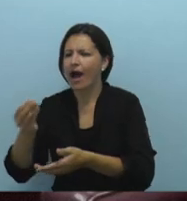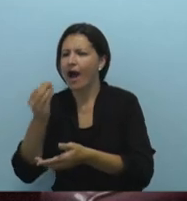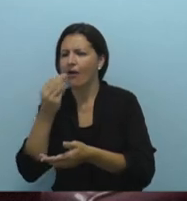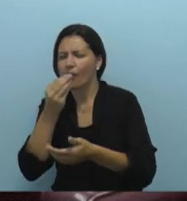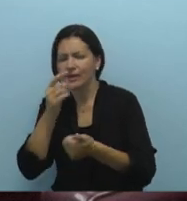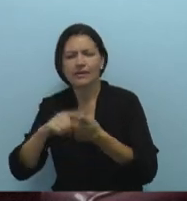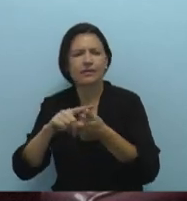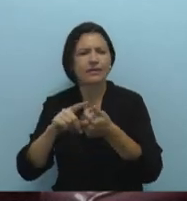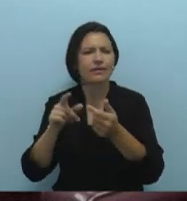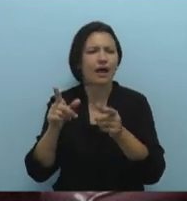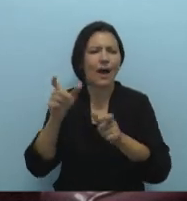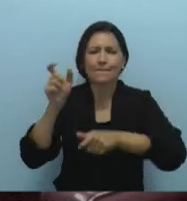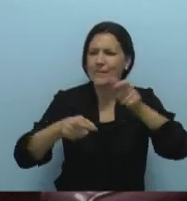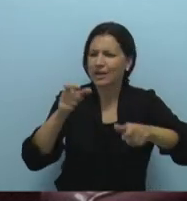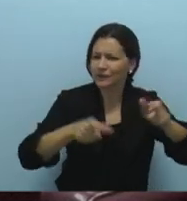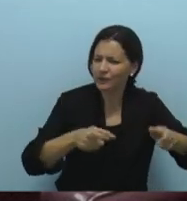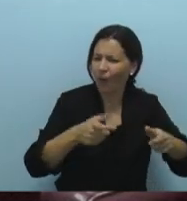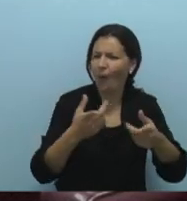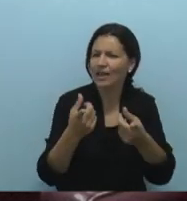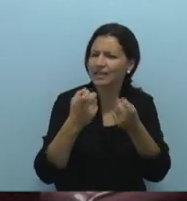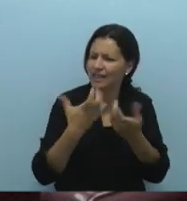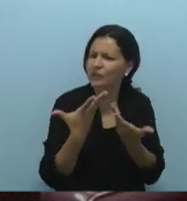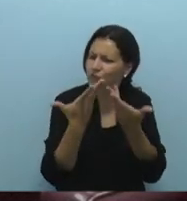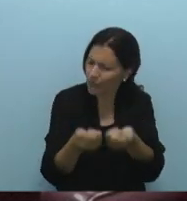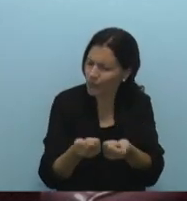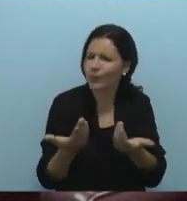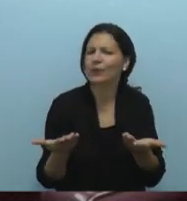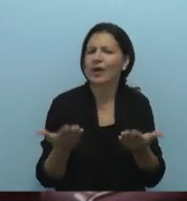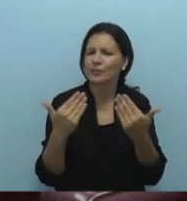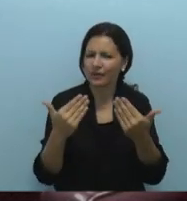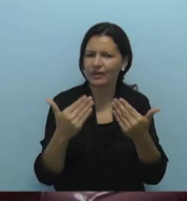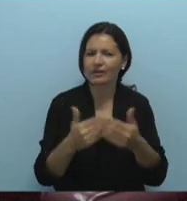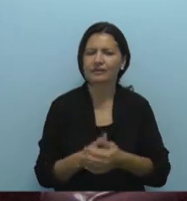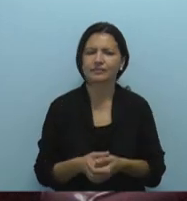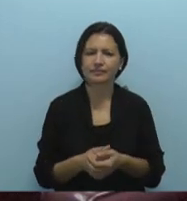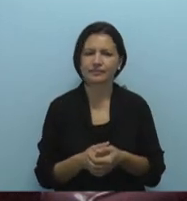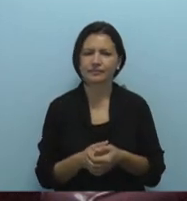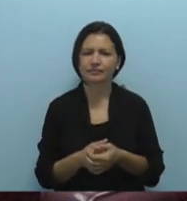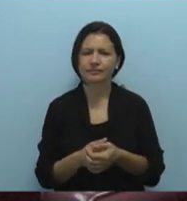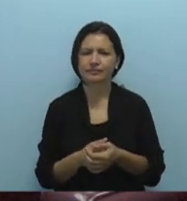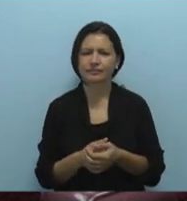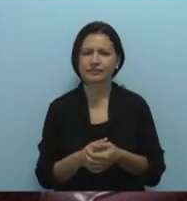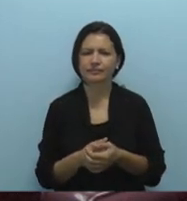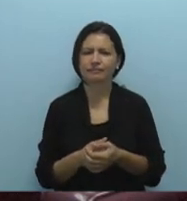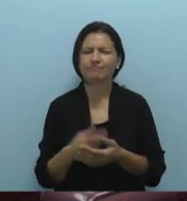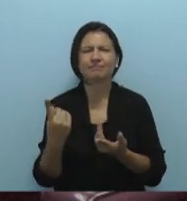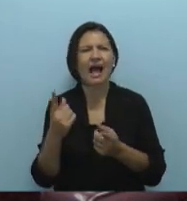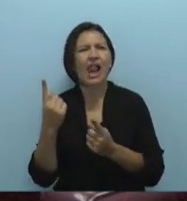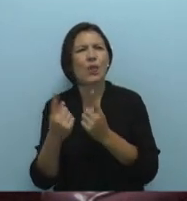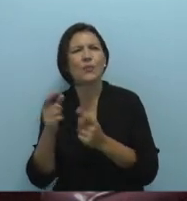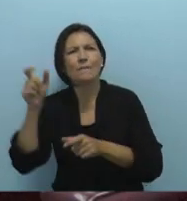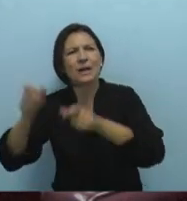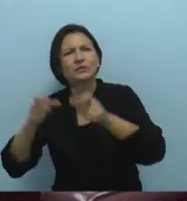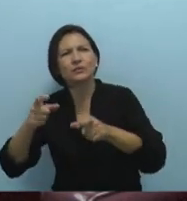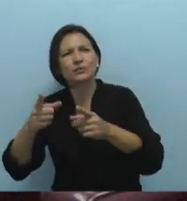vecino de su querido barrio Santa Rosa de Lima, donde había una necesidad y ella